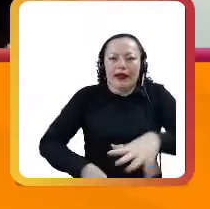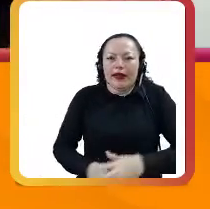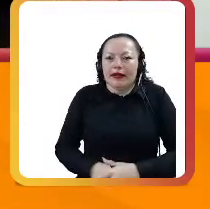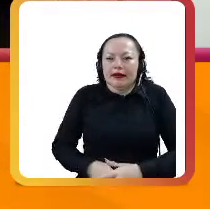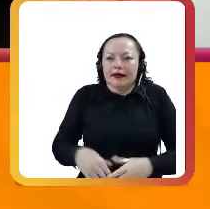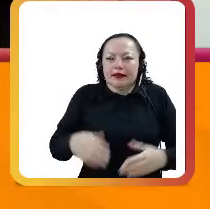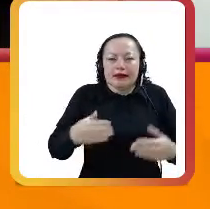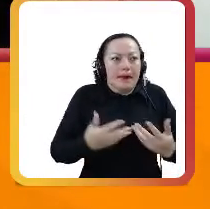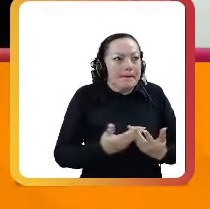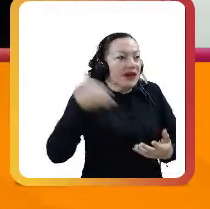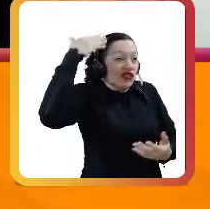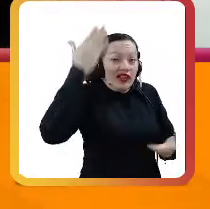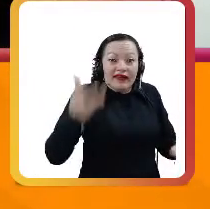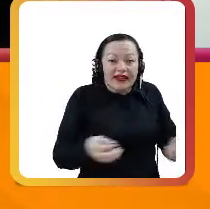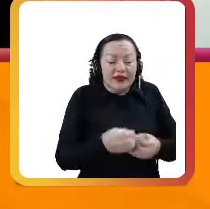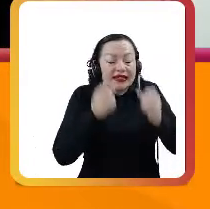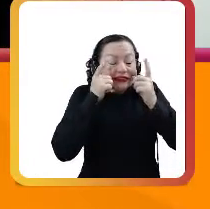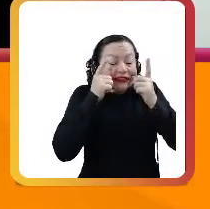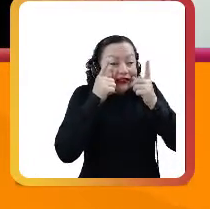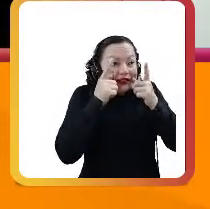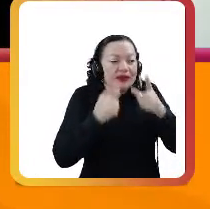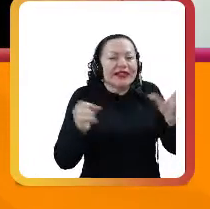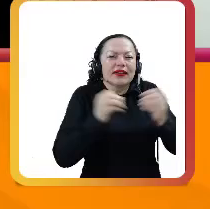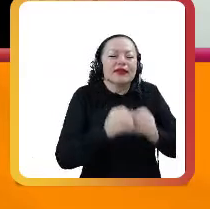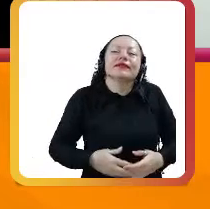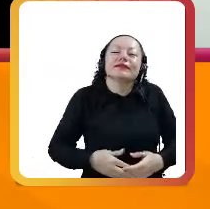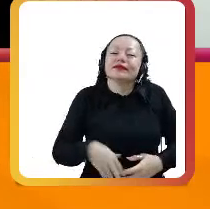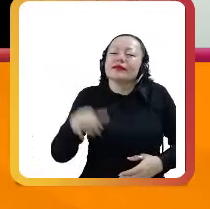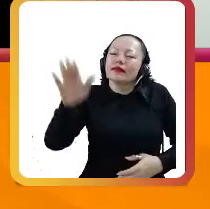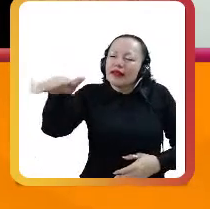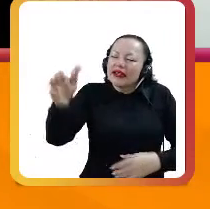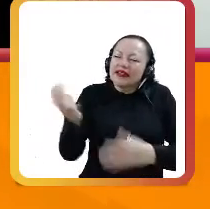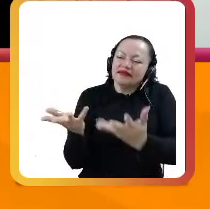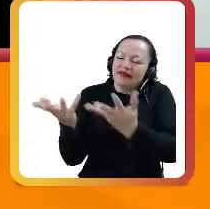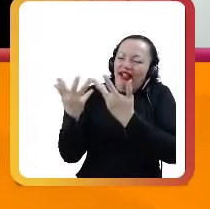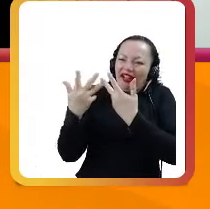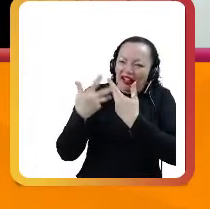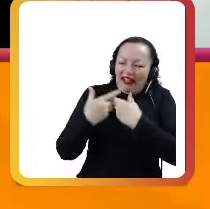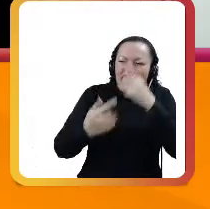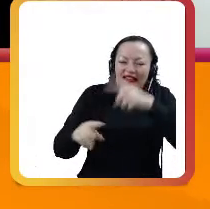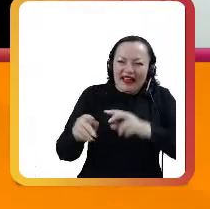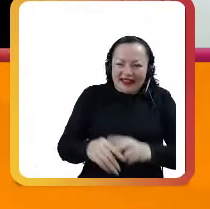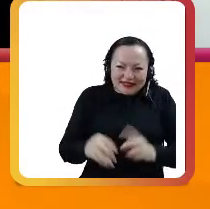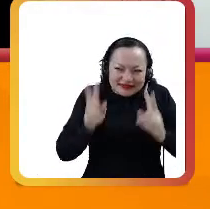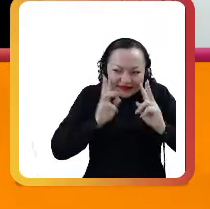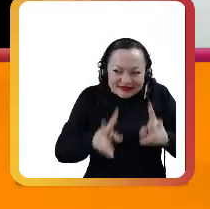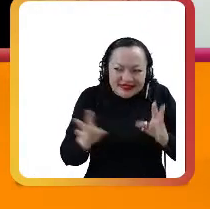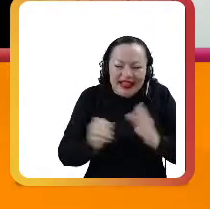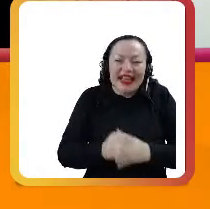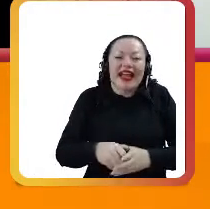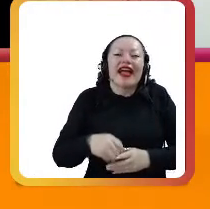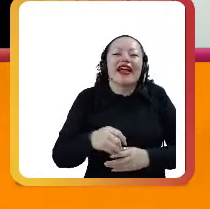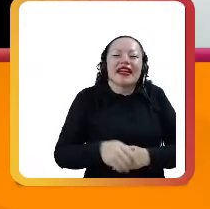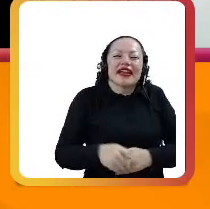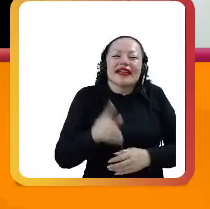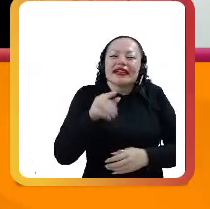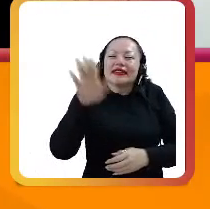saber. Además, he escuchado yo por ahí, a las chicas, les he escuchado a las chicas que con el juguito de